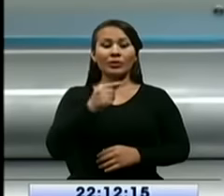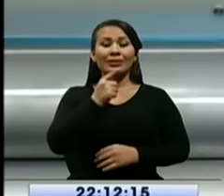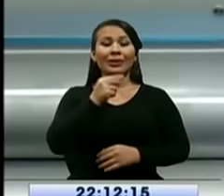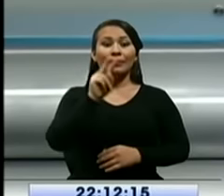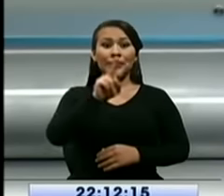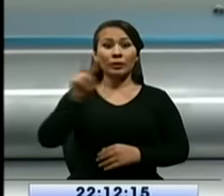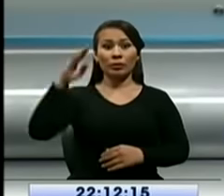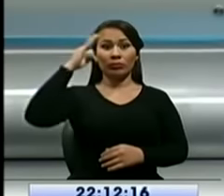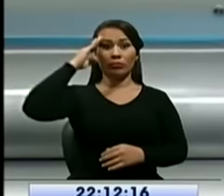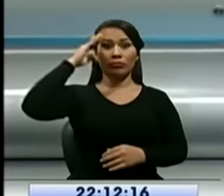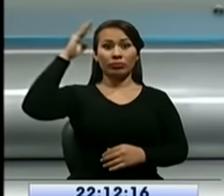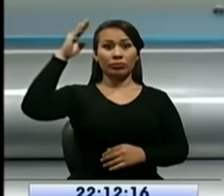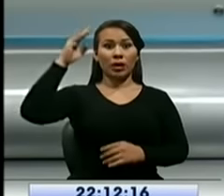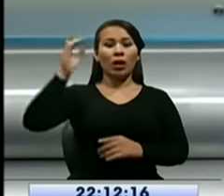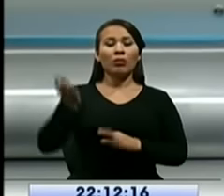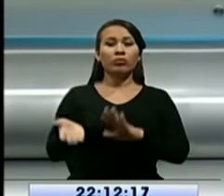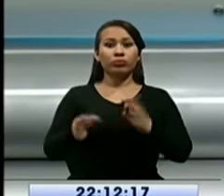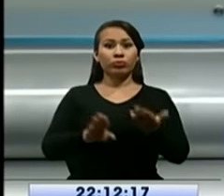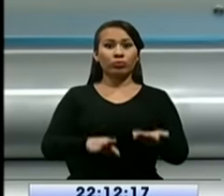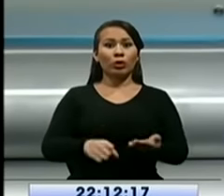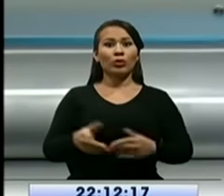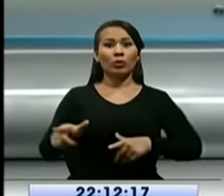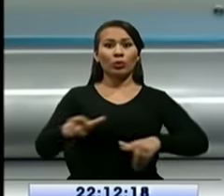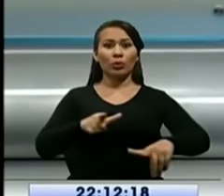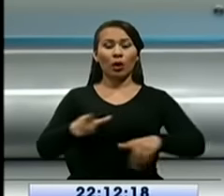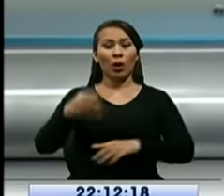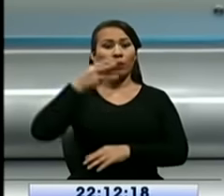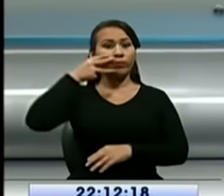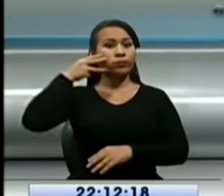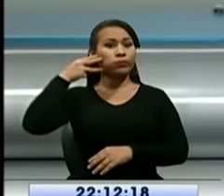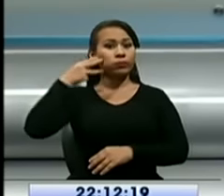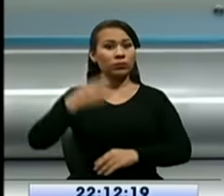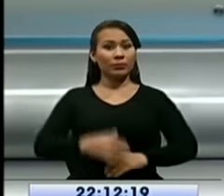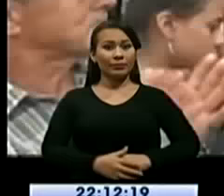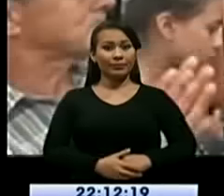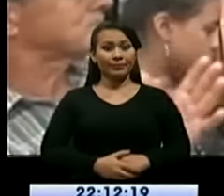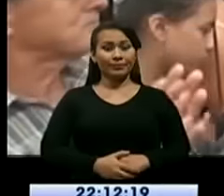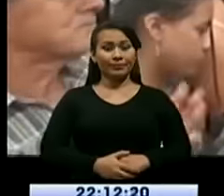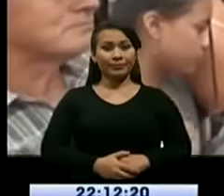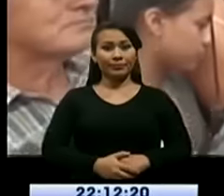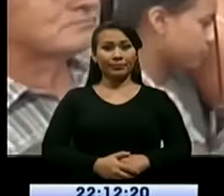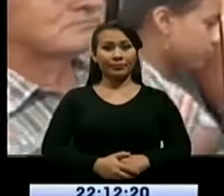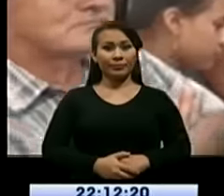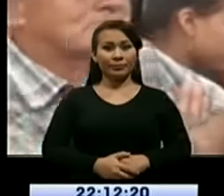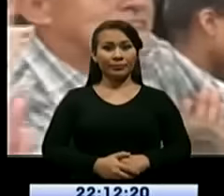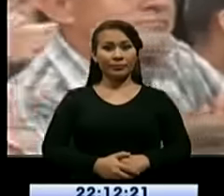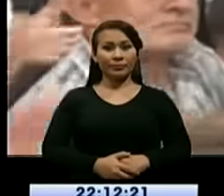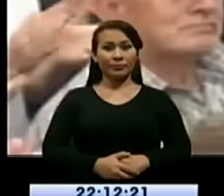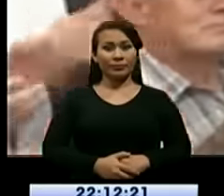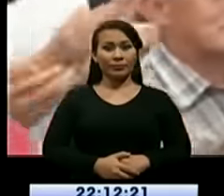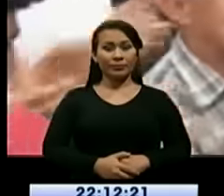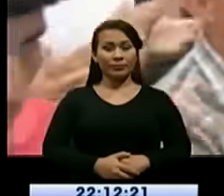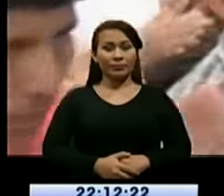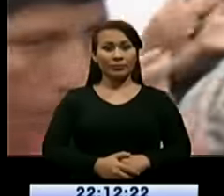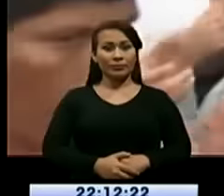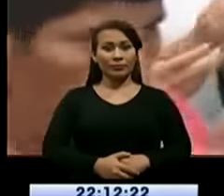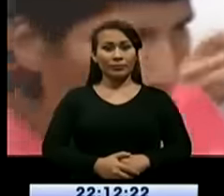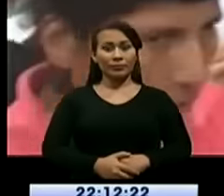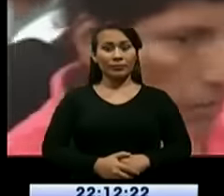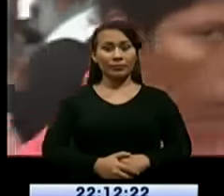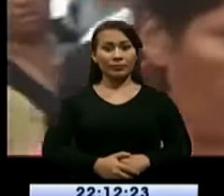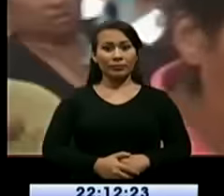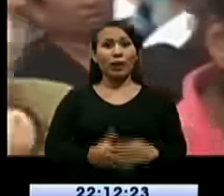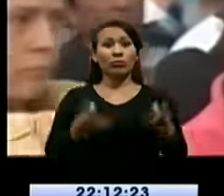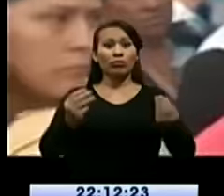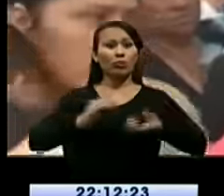de élite fallecidos en la tragedia aérea en el oriente ecuatoriano. ¡Y viva el ejército ecuatoriano!